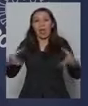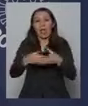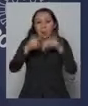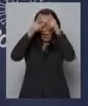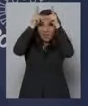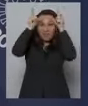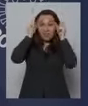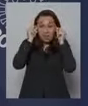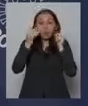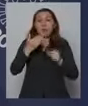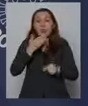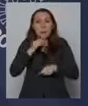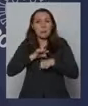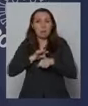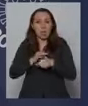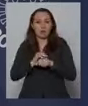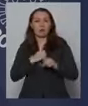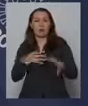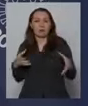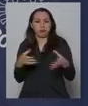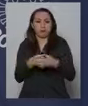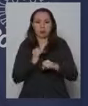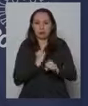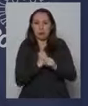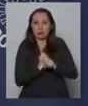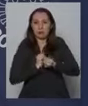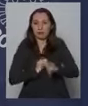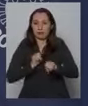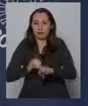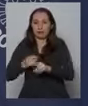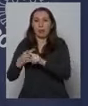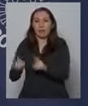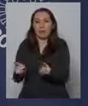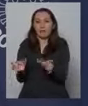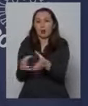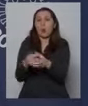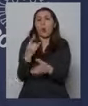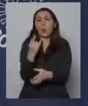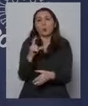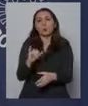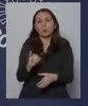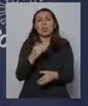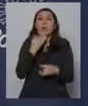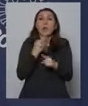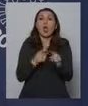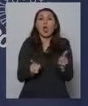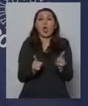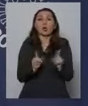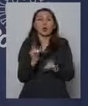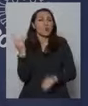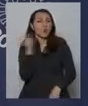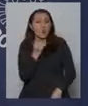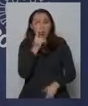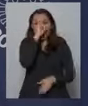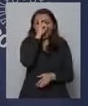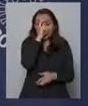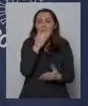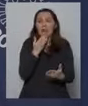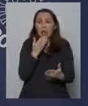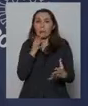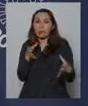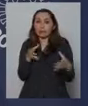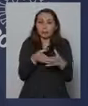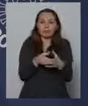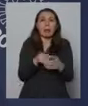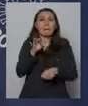enfermería y con los médicos de estas unidades y de otras como también lo son las unidades de emergencia de los hospitales y